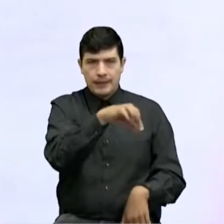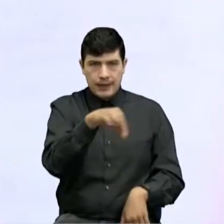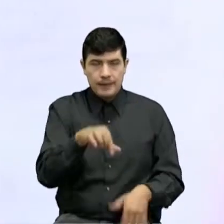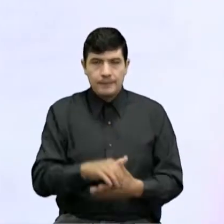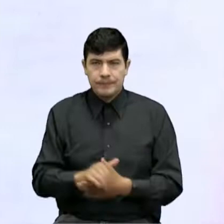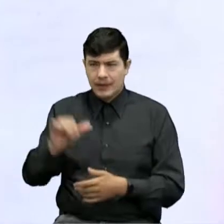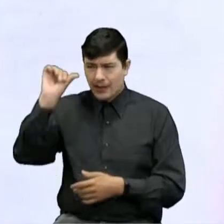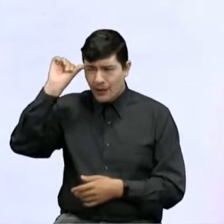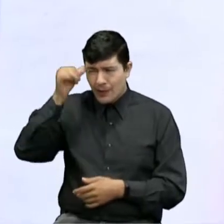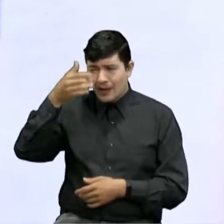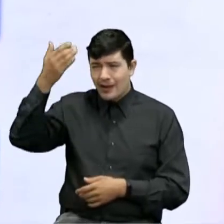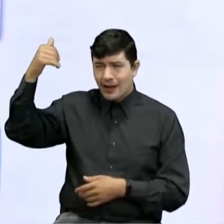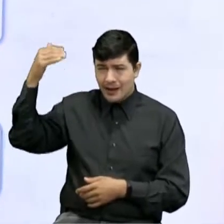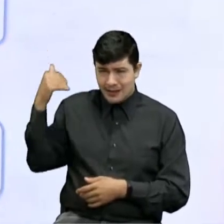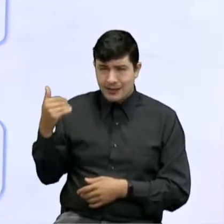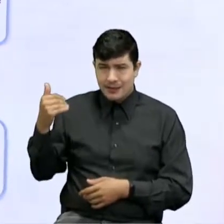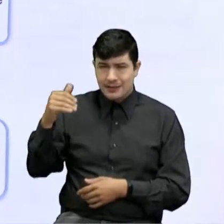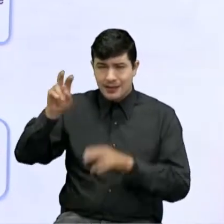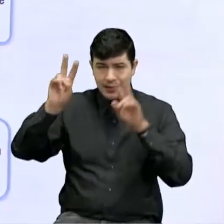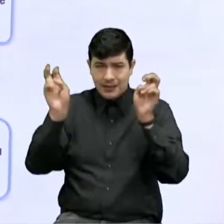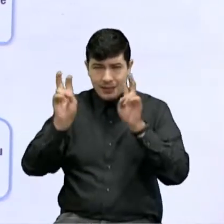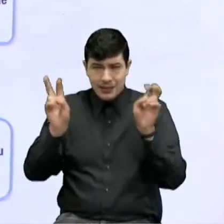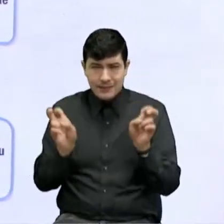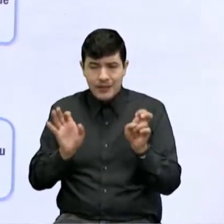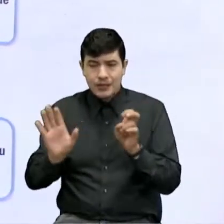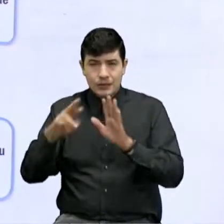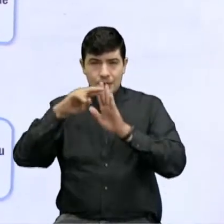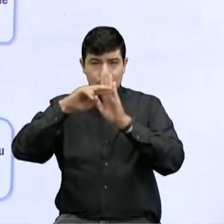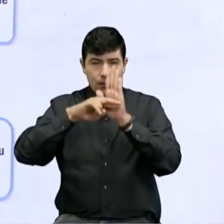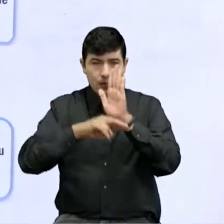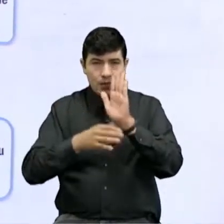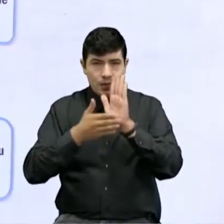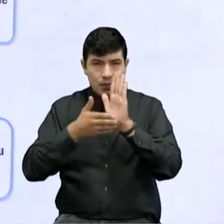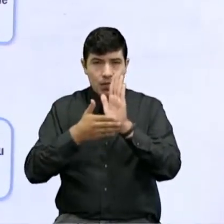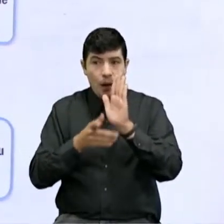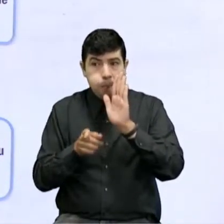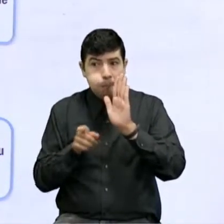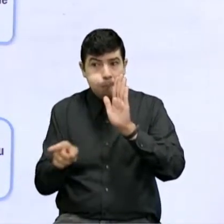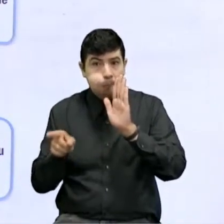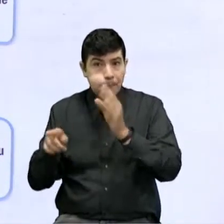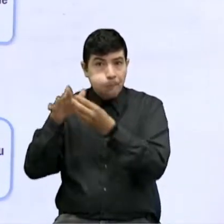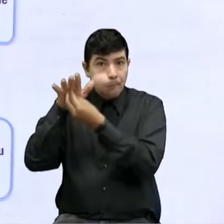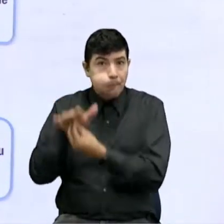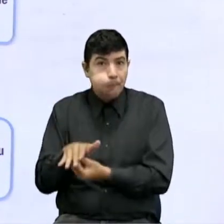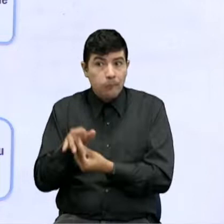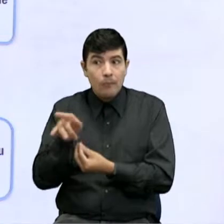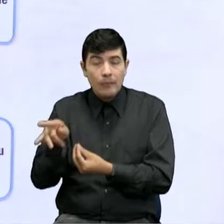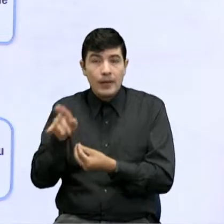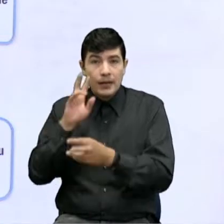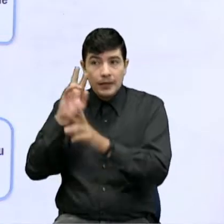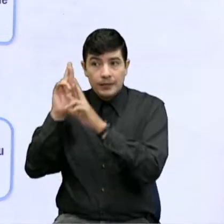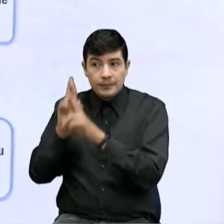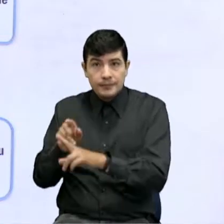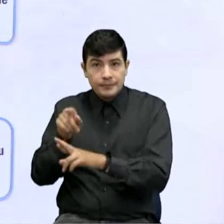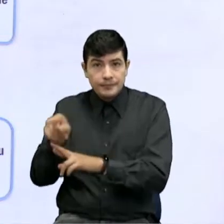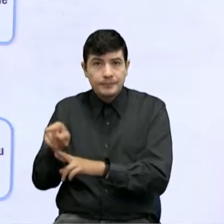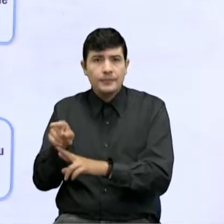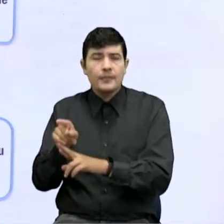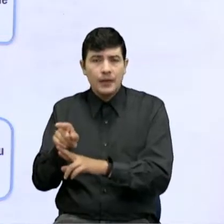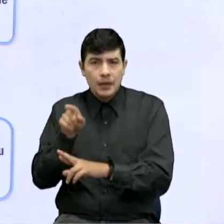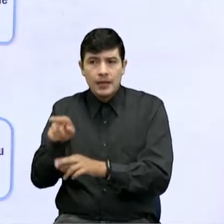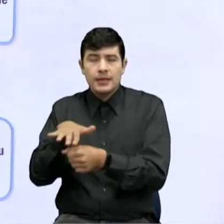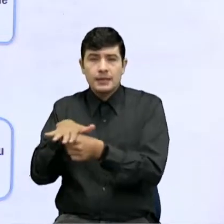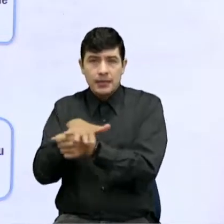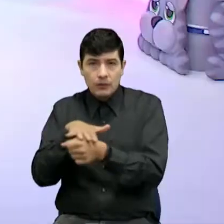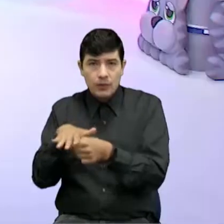Acuérdense cuando estudiamos el tema de las normas, este tipo de bullying se caracteriza por ser